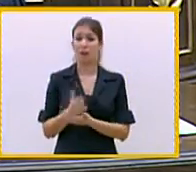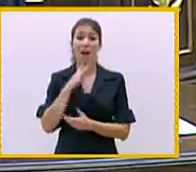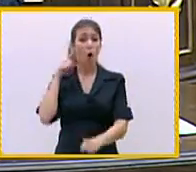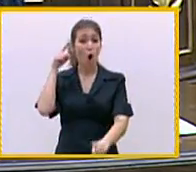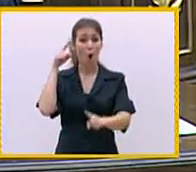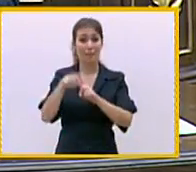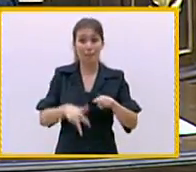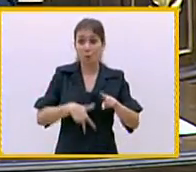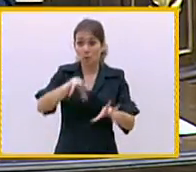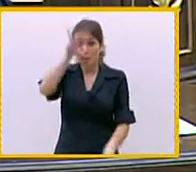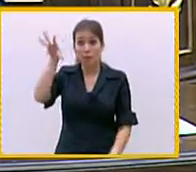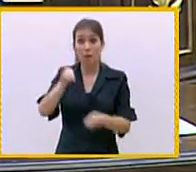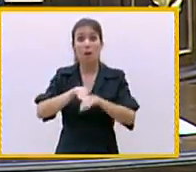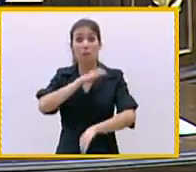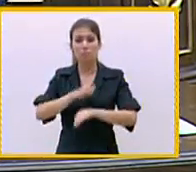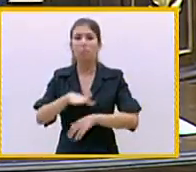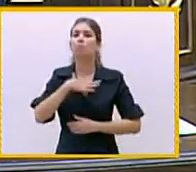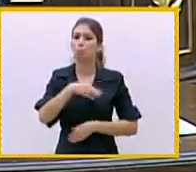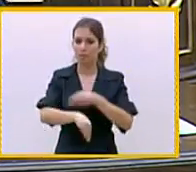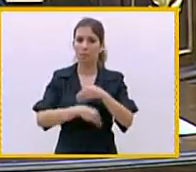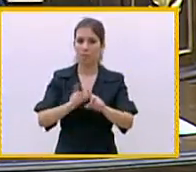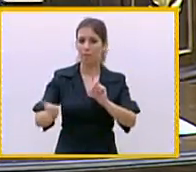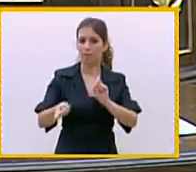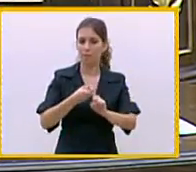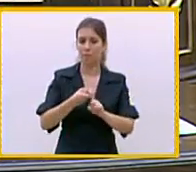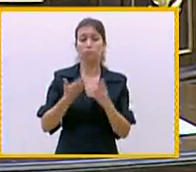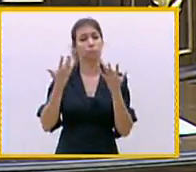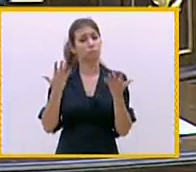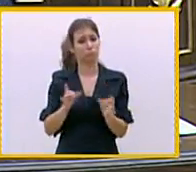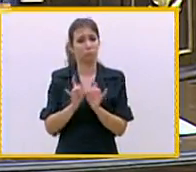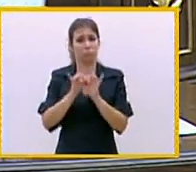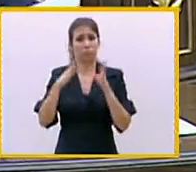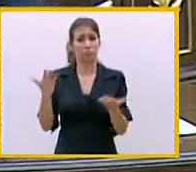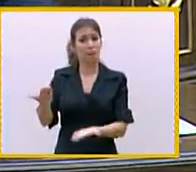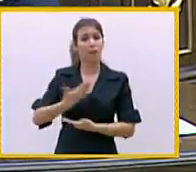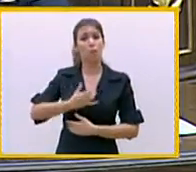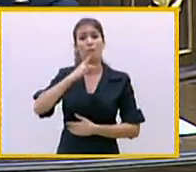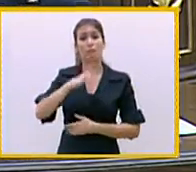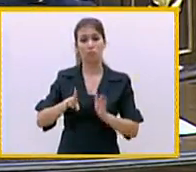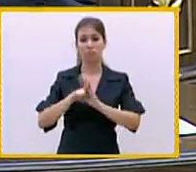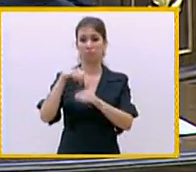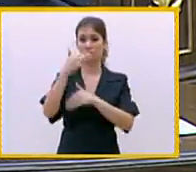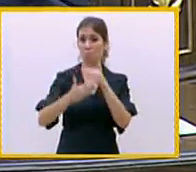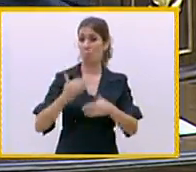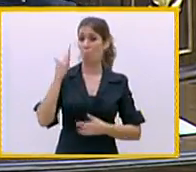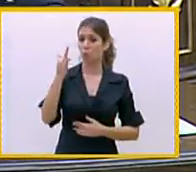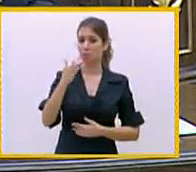global es posible. A ello contribuirá, sin duda, la evolución positiva de los